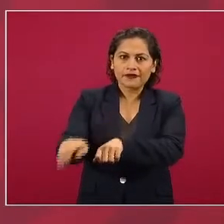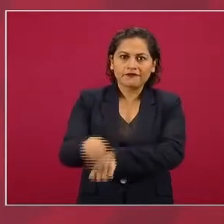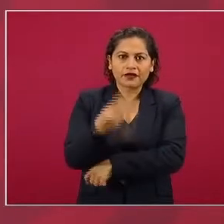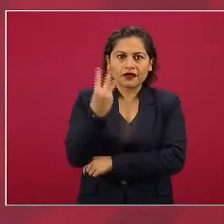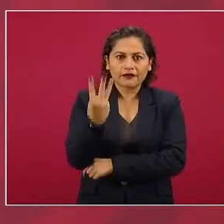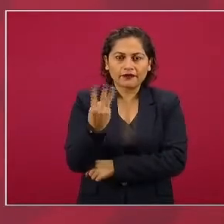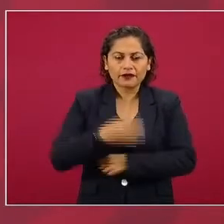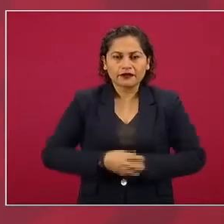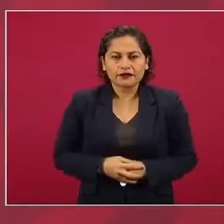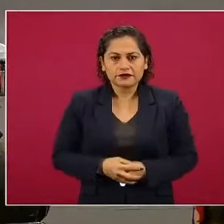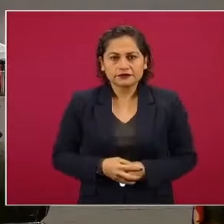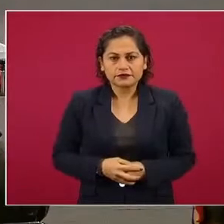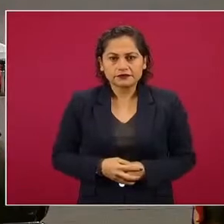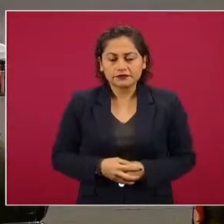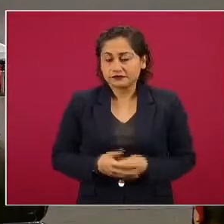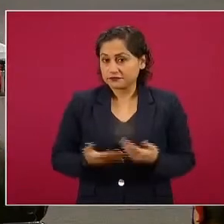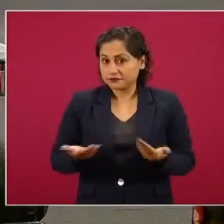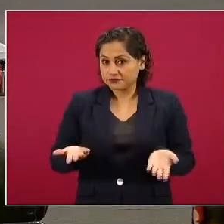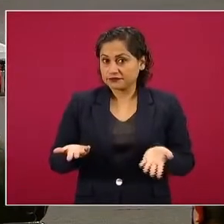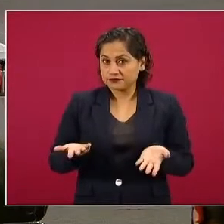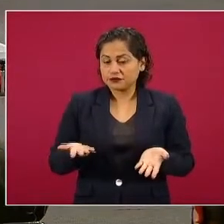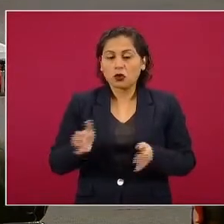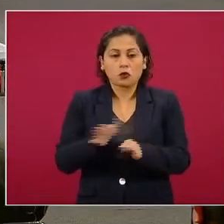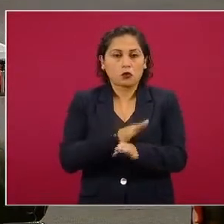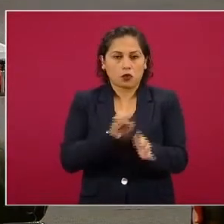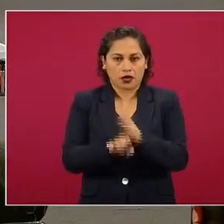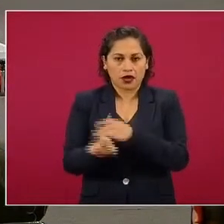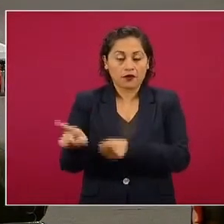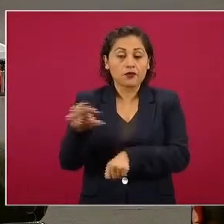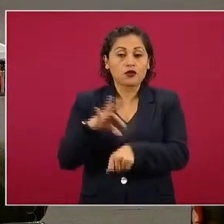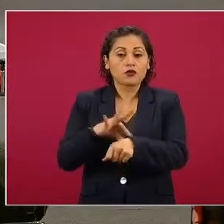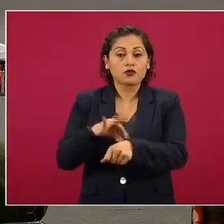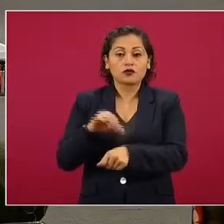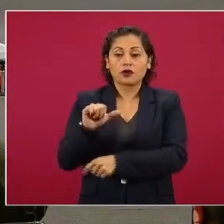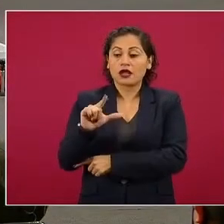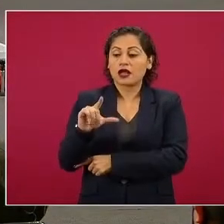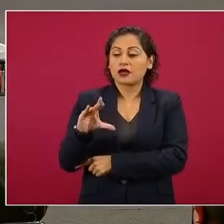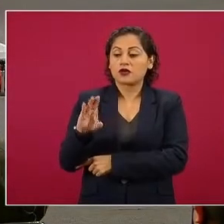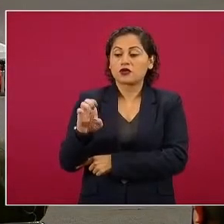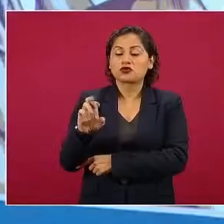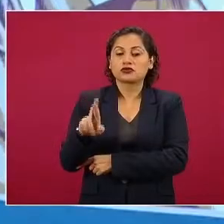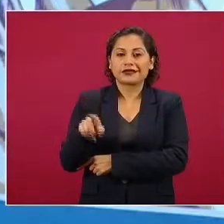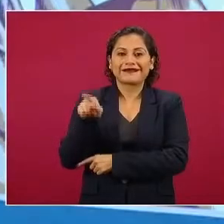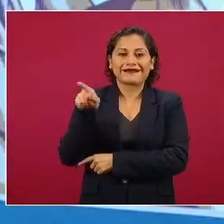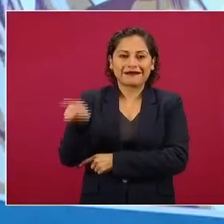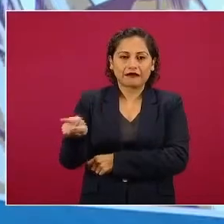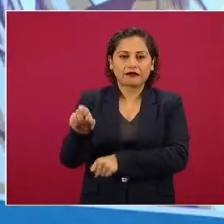en el caso del doctor Alcocer, secretario de Salud,